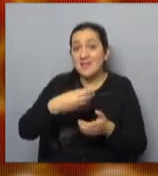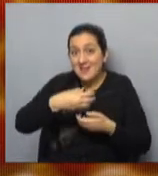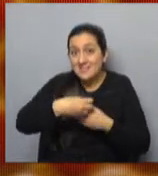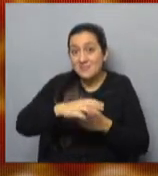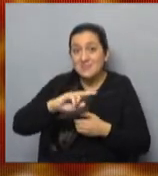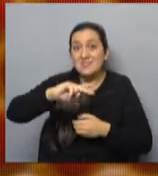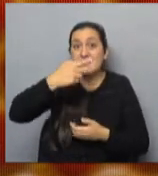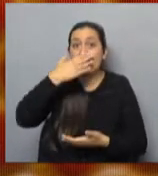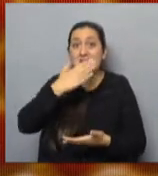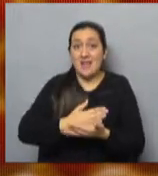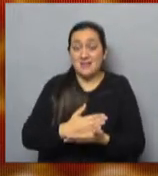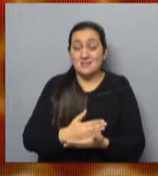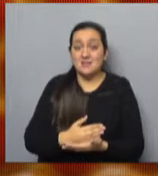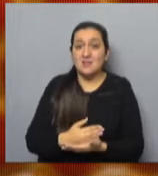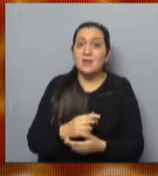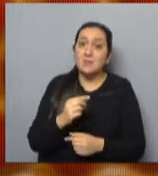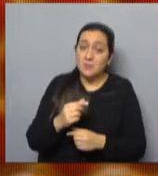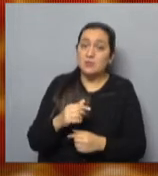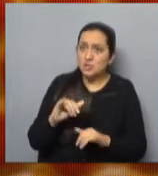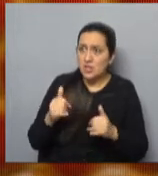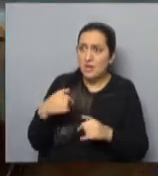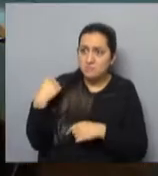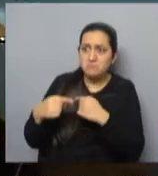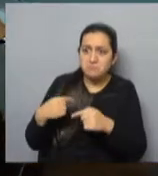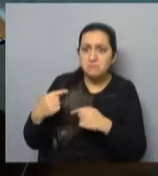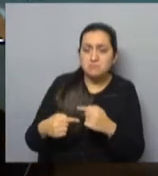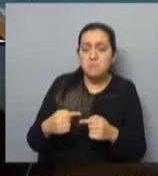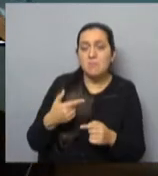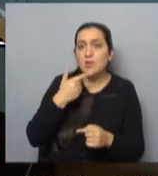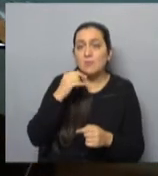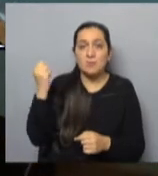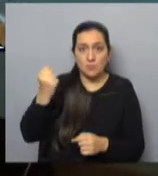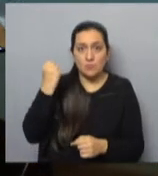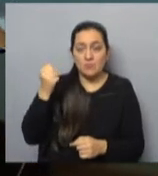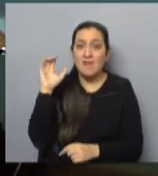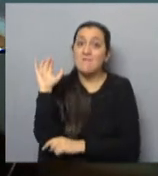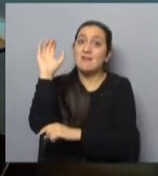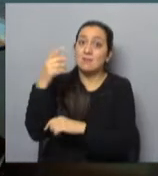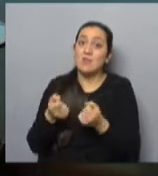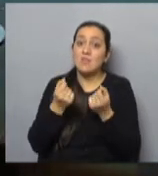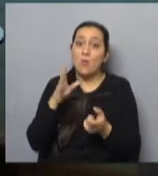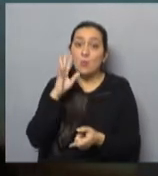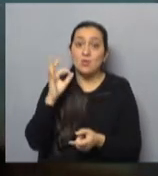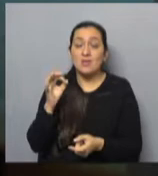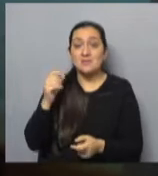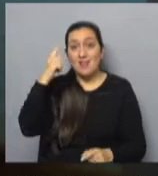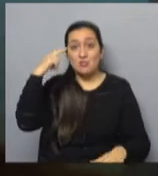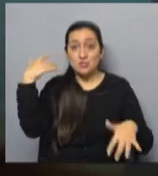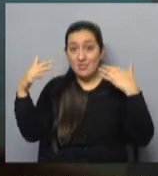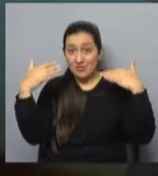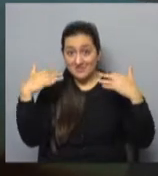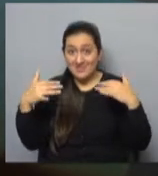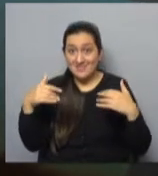semifinales en la historia pero vienen pasando muchas cosas como por ejemplo que también es algo muy importante el vasco le ha dado oportunidades a las adolescentes y